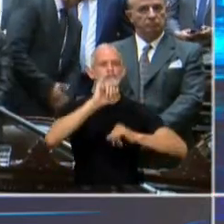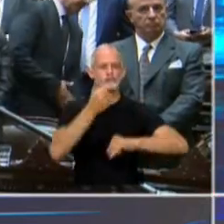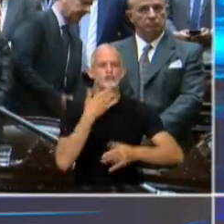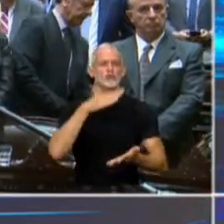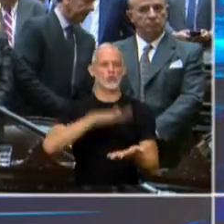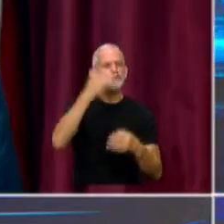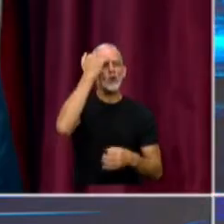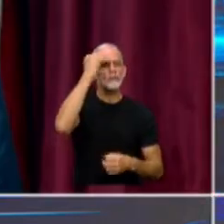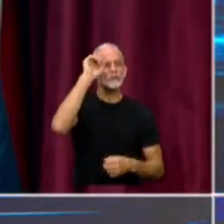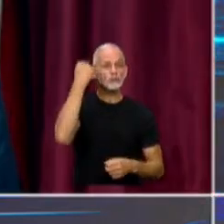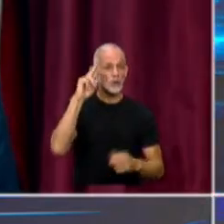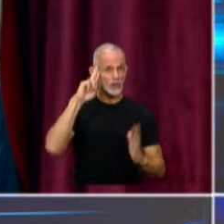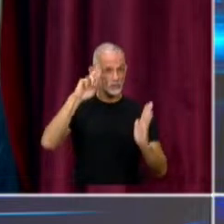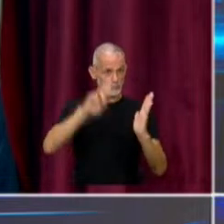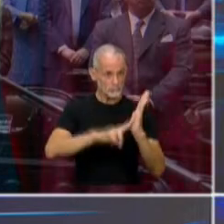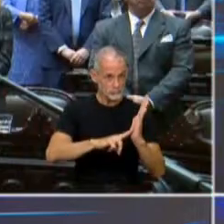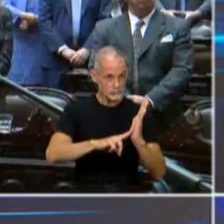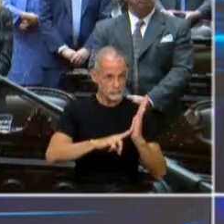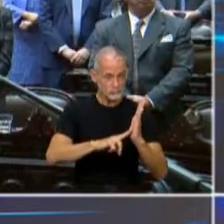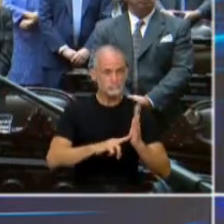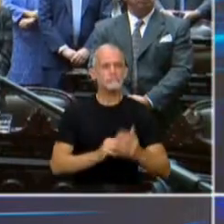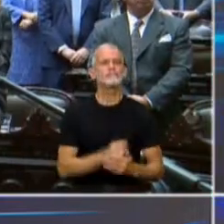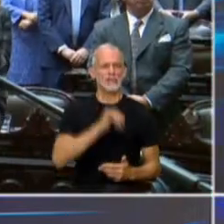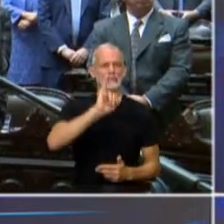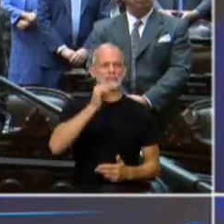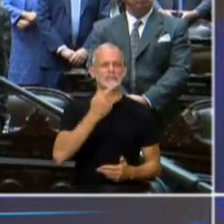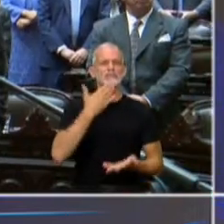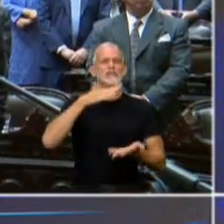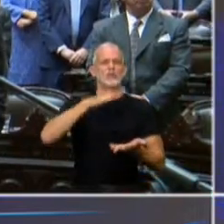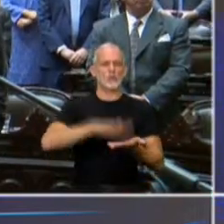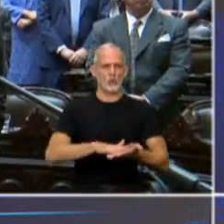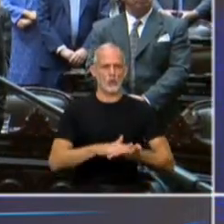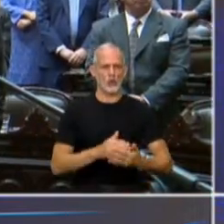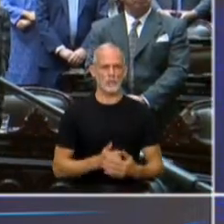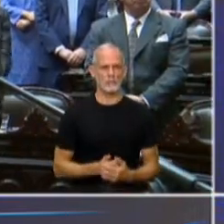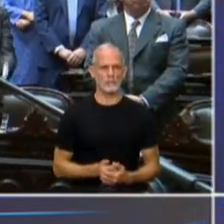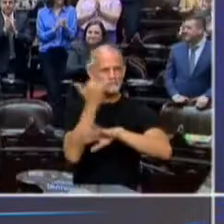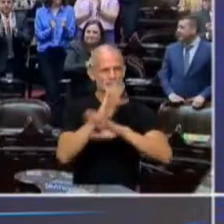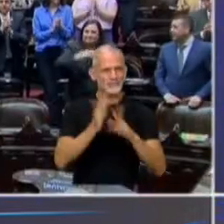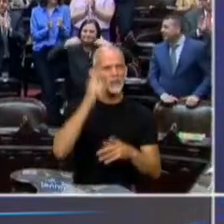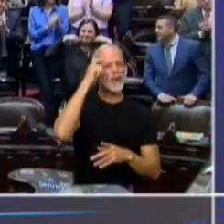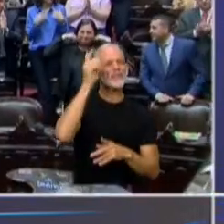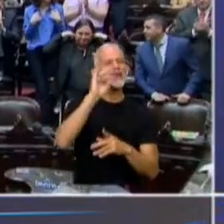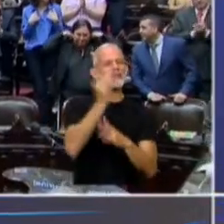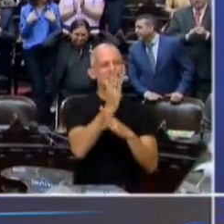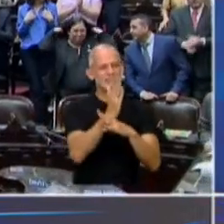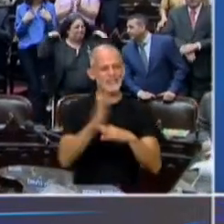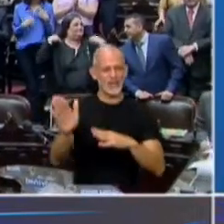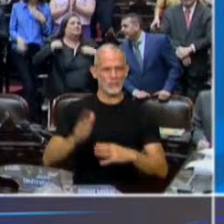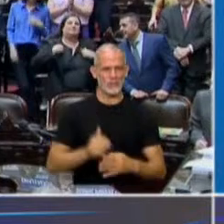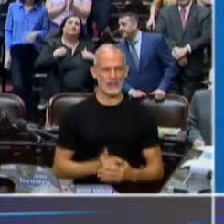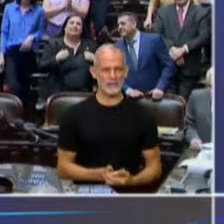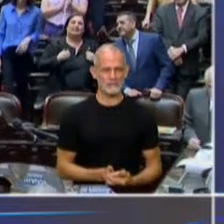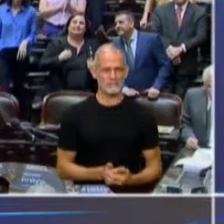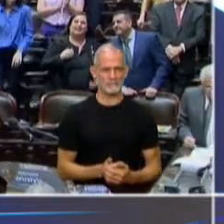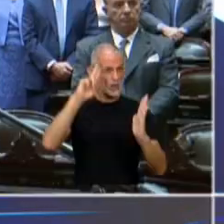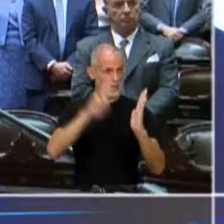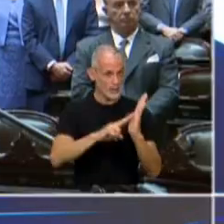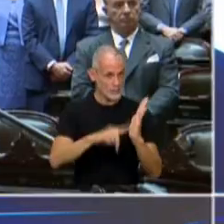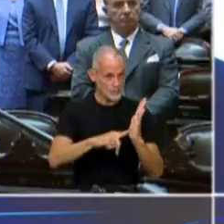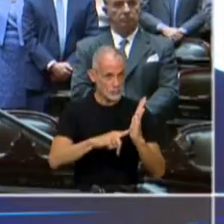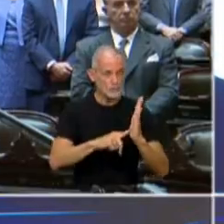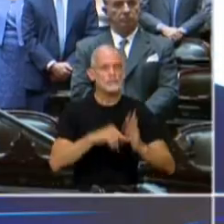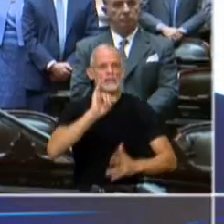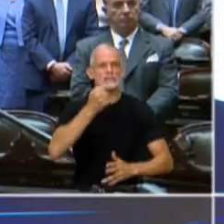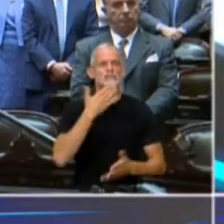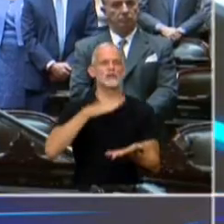responsabilidad de defender estos proyectos que se vienen elaborando en el seno del futuro gobierno de La Libertad Avanza, con